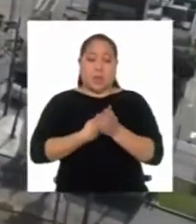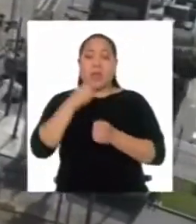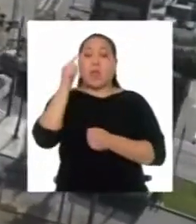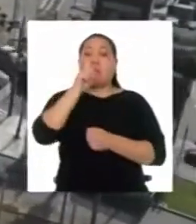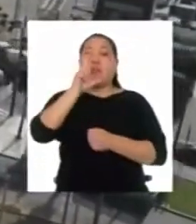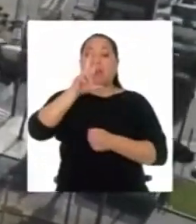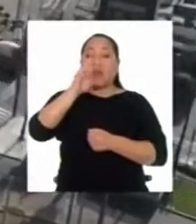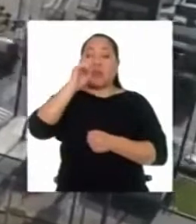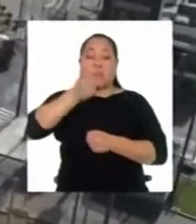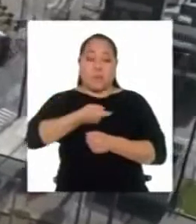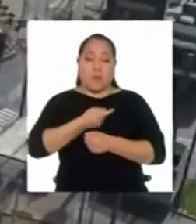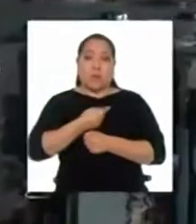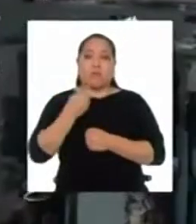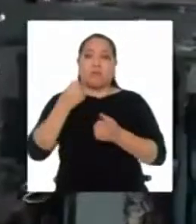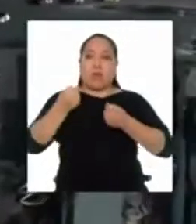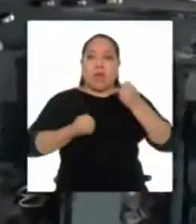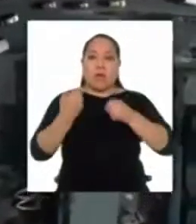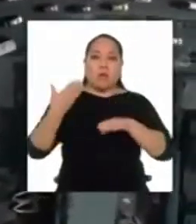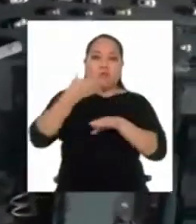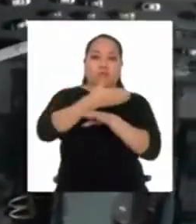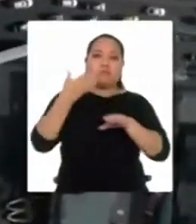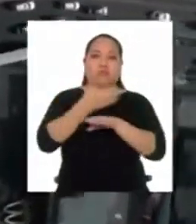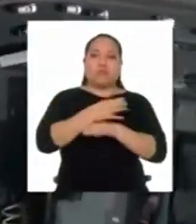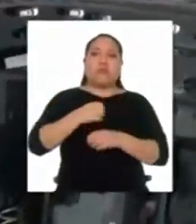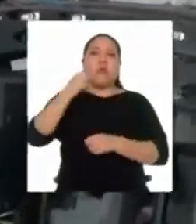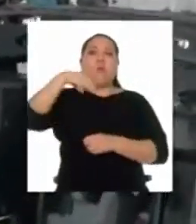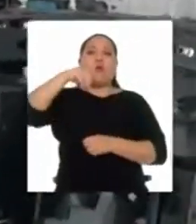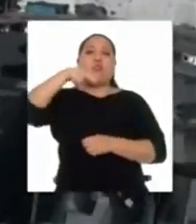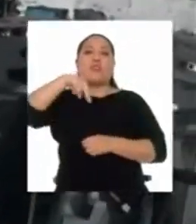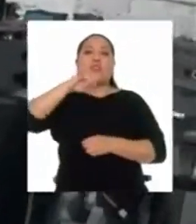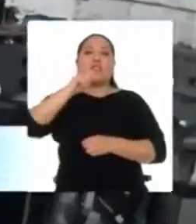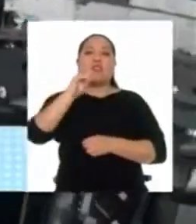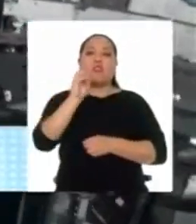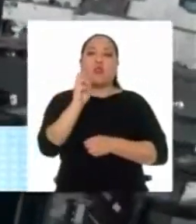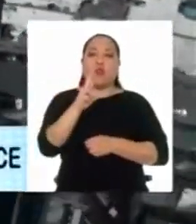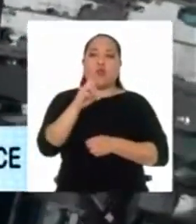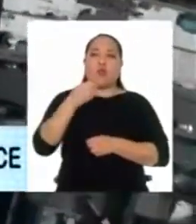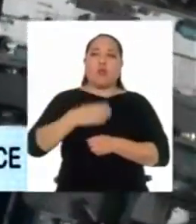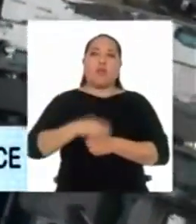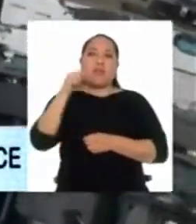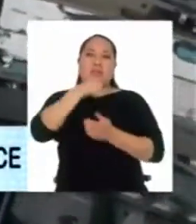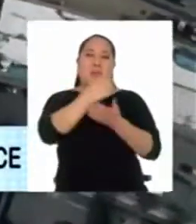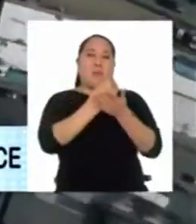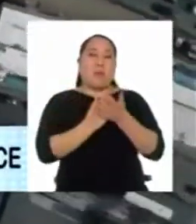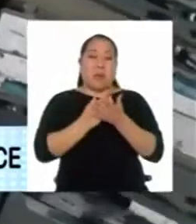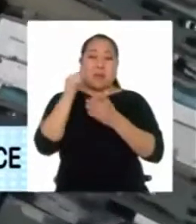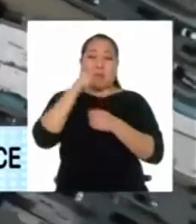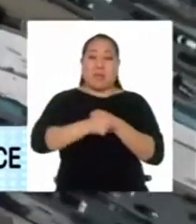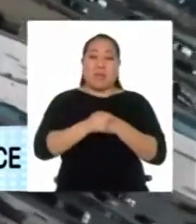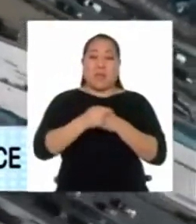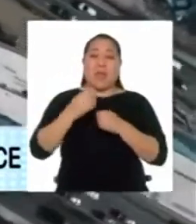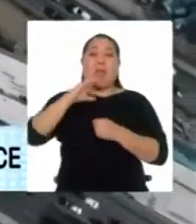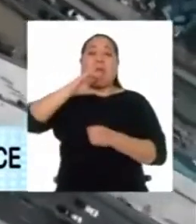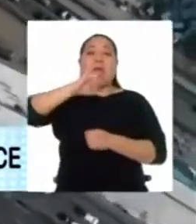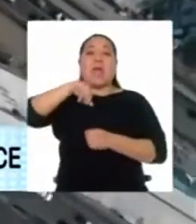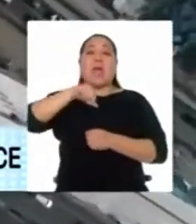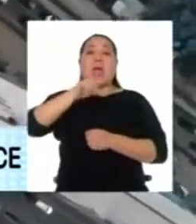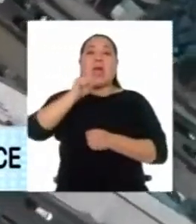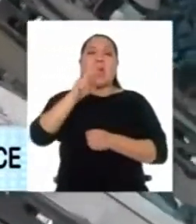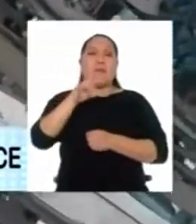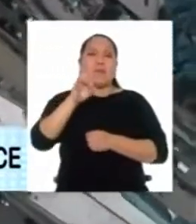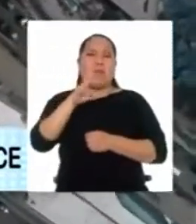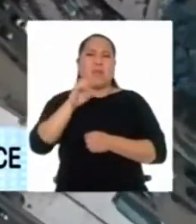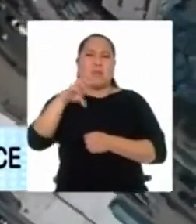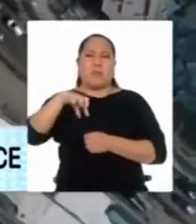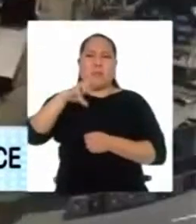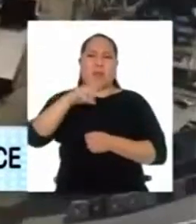diario por el óvalo Monitor Huáscar. En hora punta, pasar por esta parte de Javier Prado se convierte en un intenso dolor de cabeza